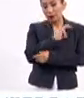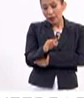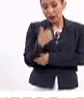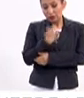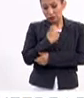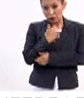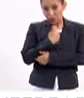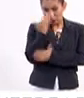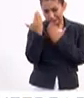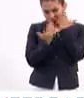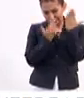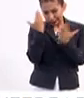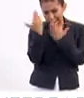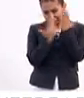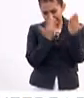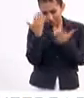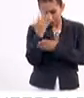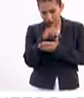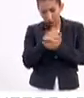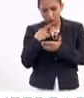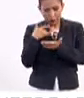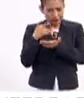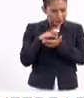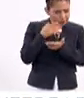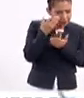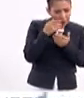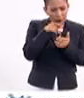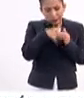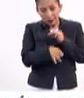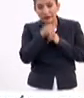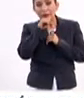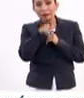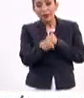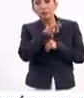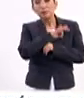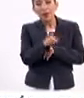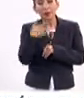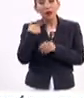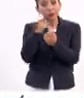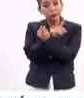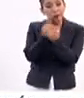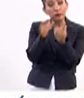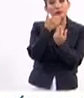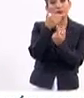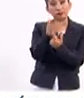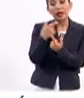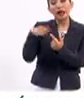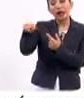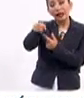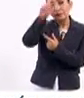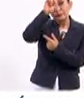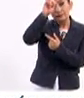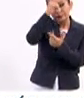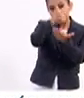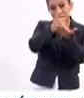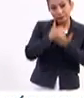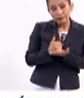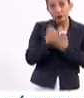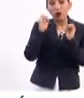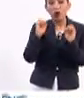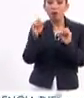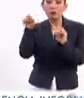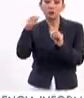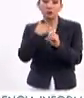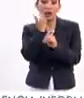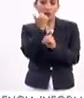un método de estudio independiente y autogestivo, pero también acceden a una interacción eficaz entre tutor-estudiante o entre